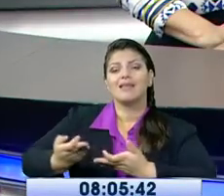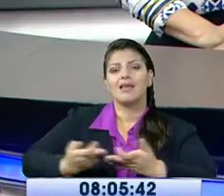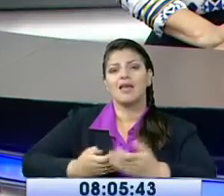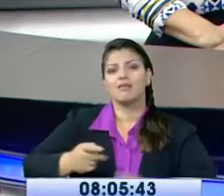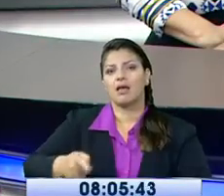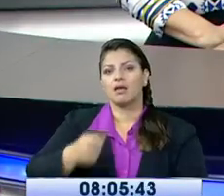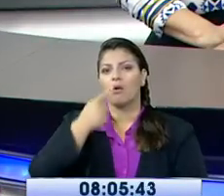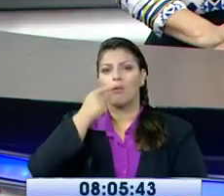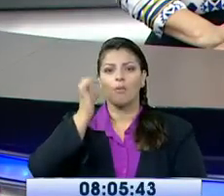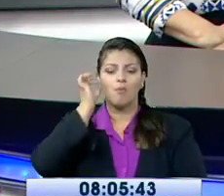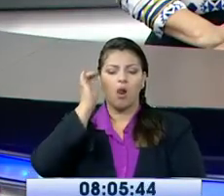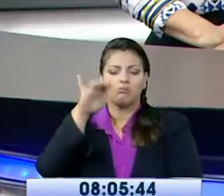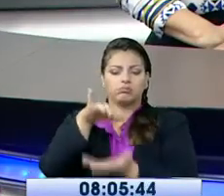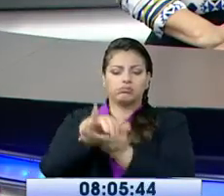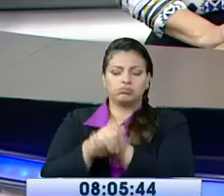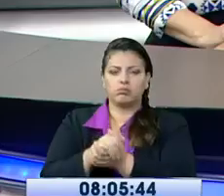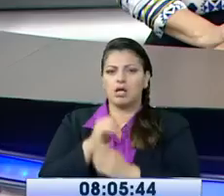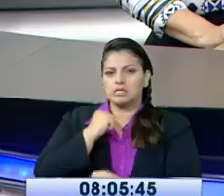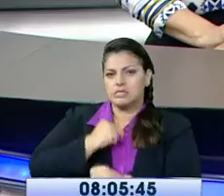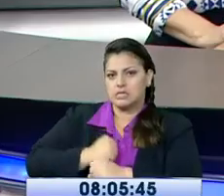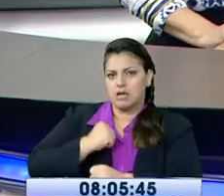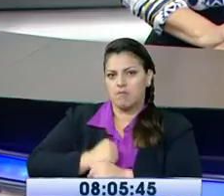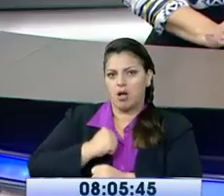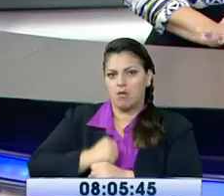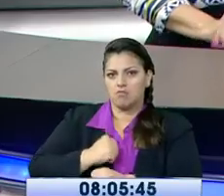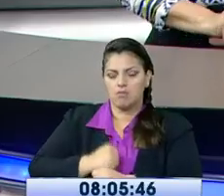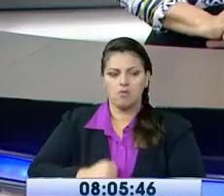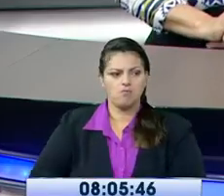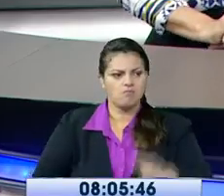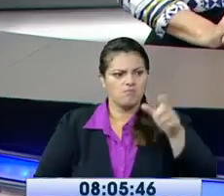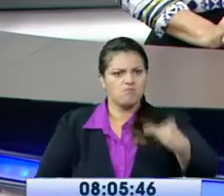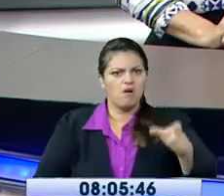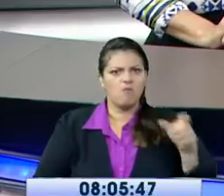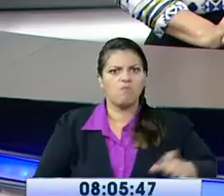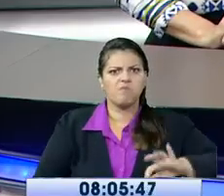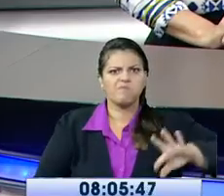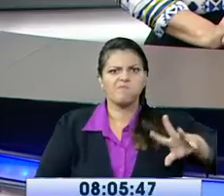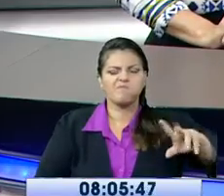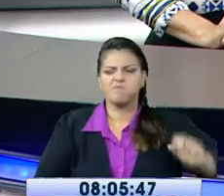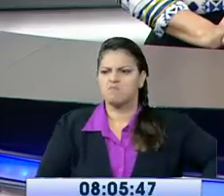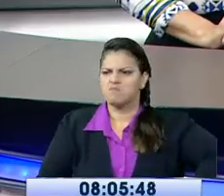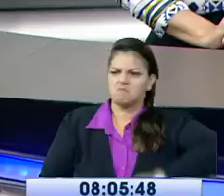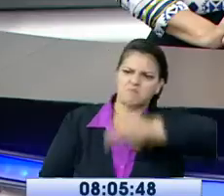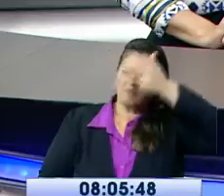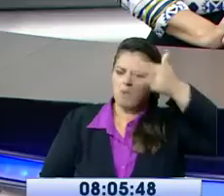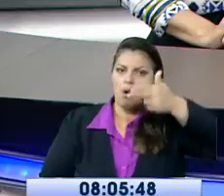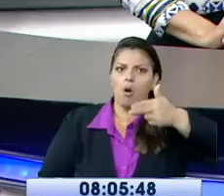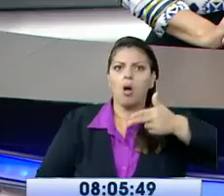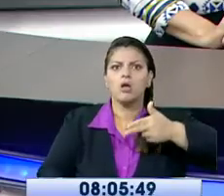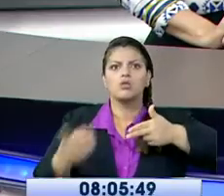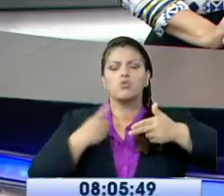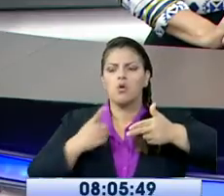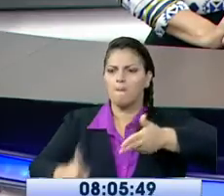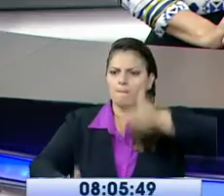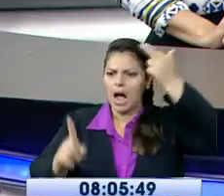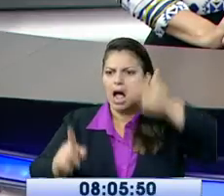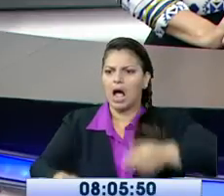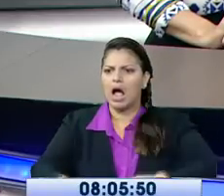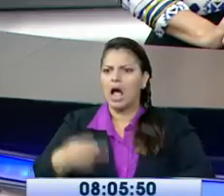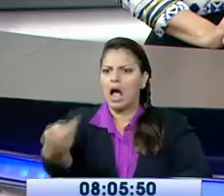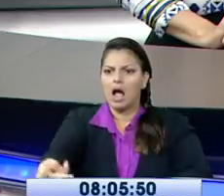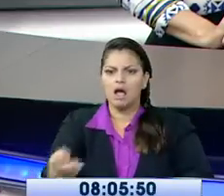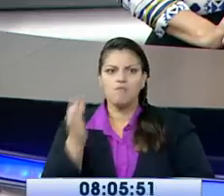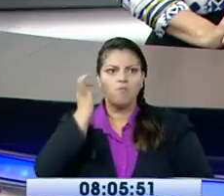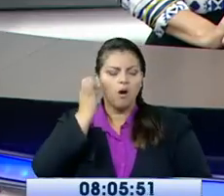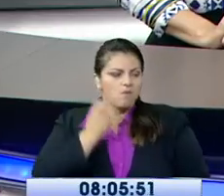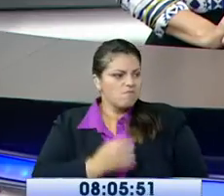tras ser asaltada y su esposo baleado. Este hecho ocurrió en un negocio de Flor de Bastión en el noroeste de Guayaquil.